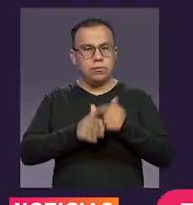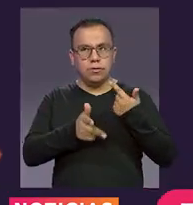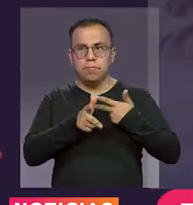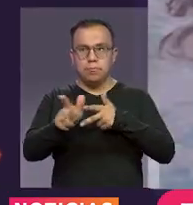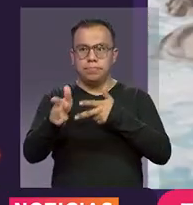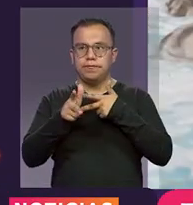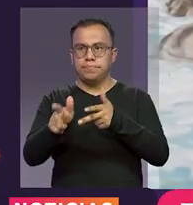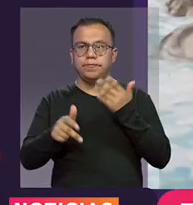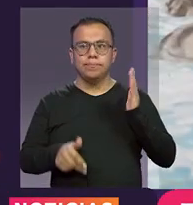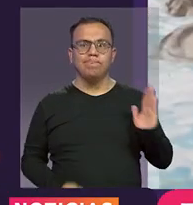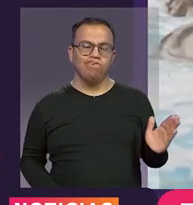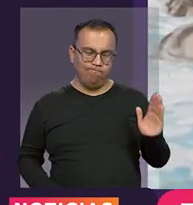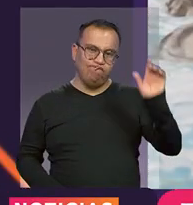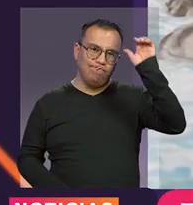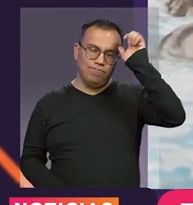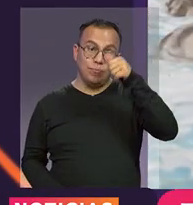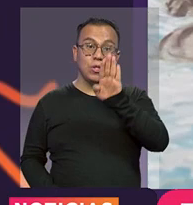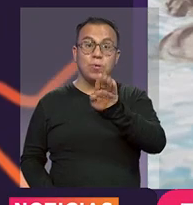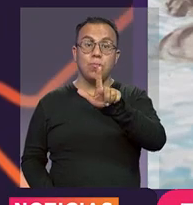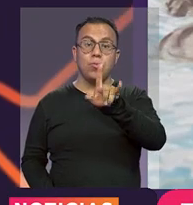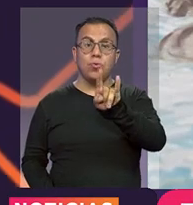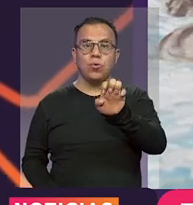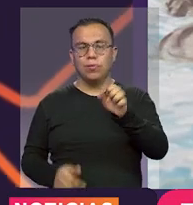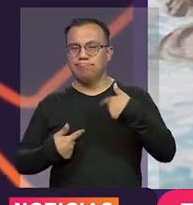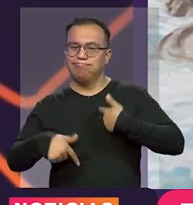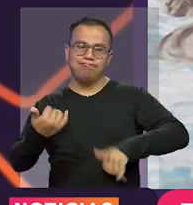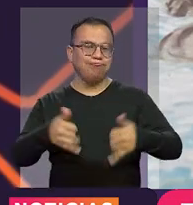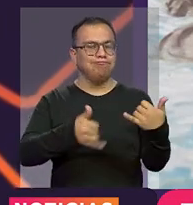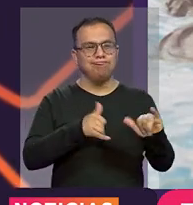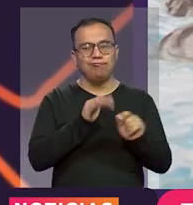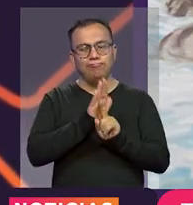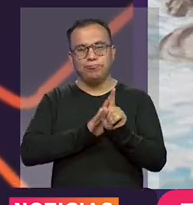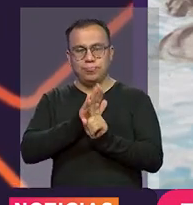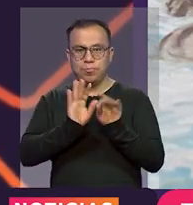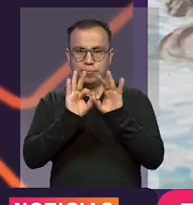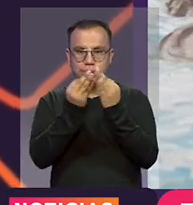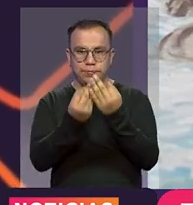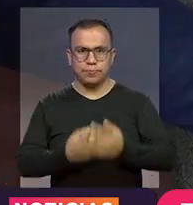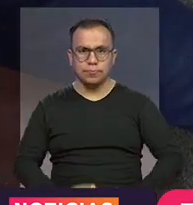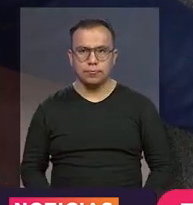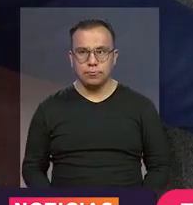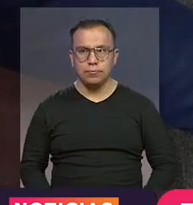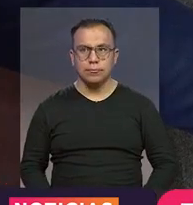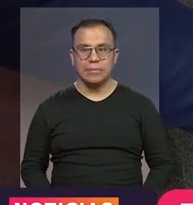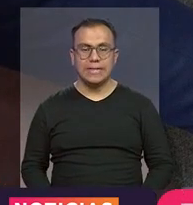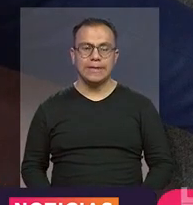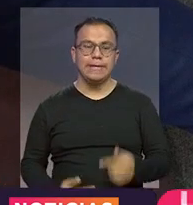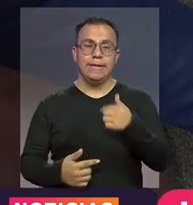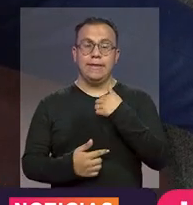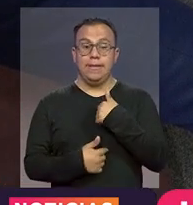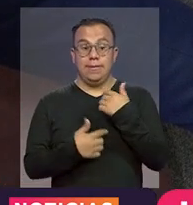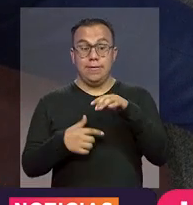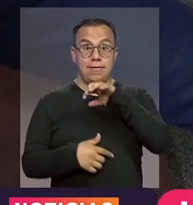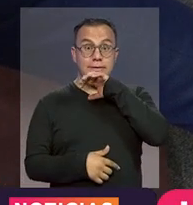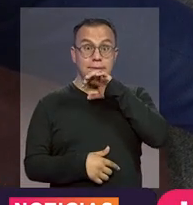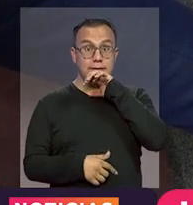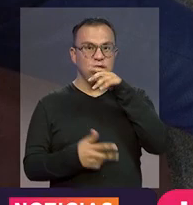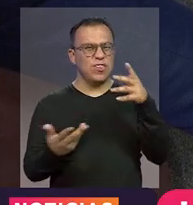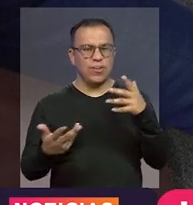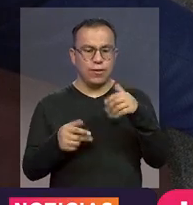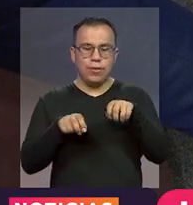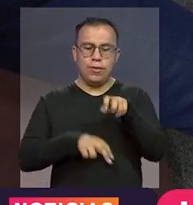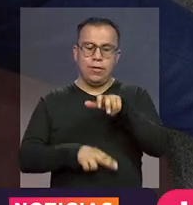detrás recuerdan outlook como un perro juguetón y muy querido por la familia él se me sienta